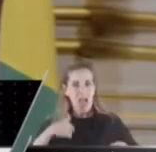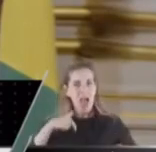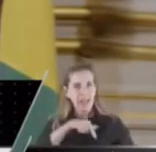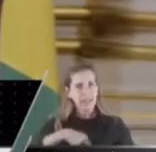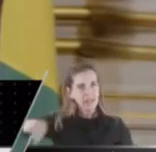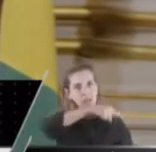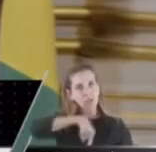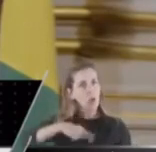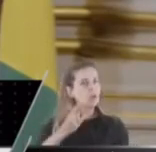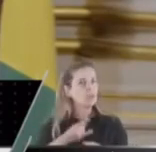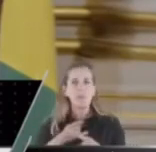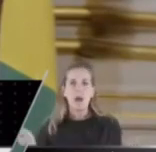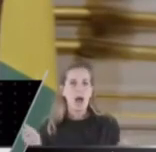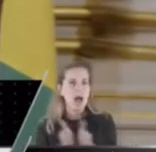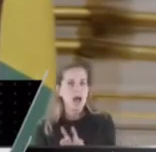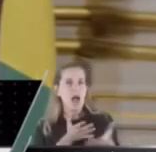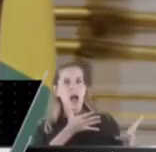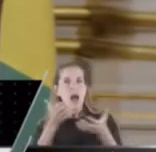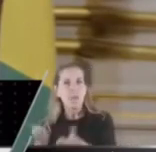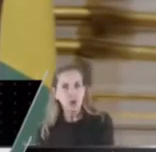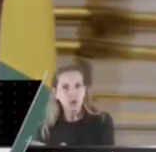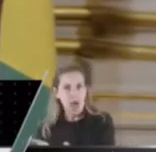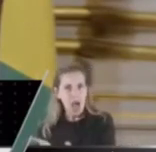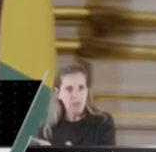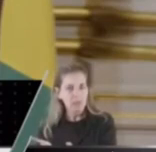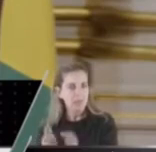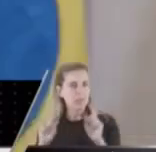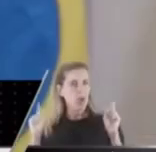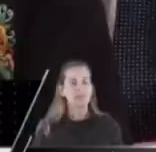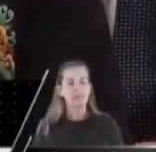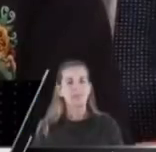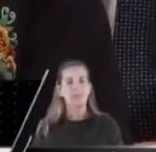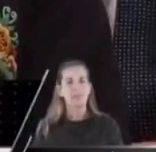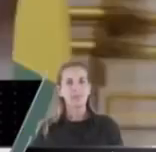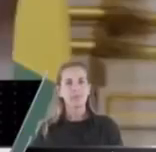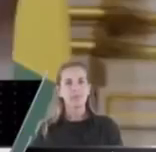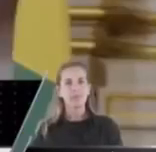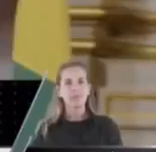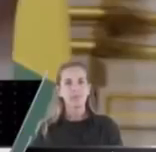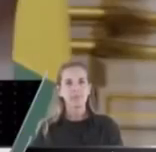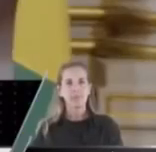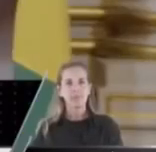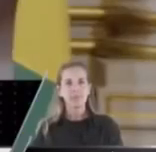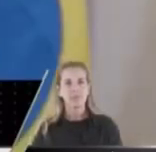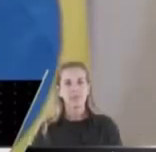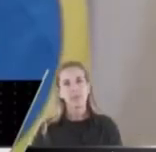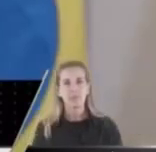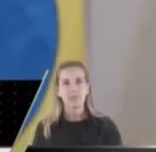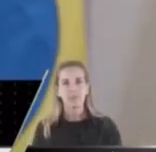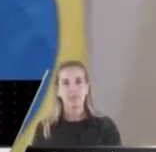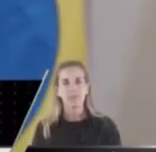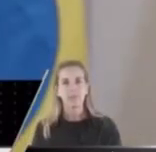vamos a estar siempre a tu lado y no vamos a dejar que ningún delirante ataque a la democracia y a las instituciones de